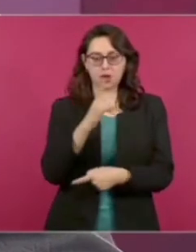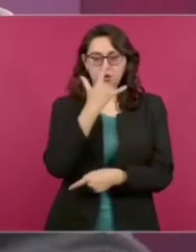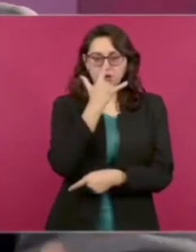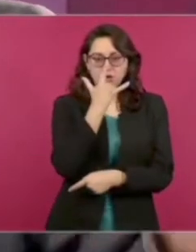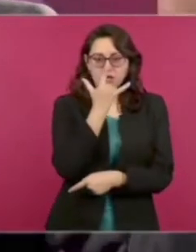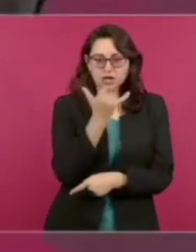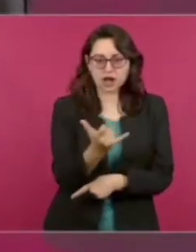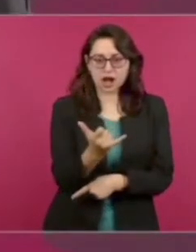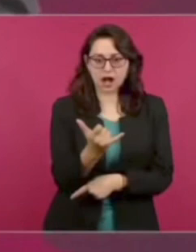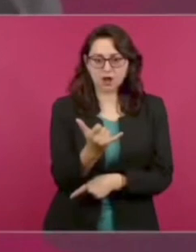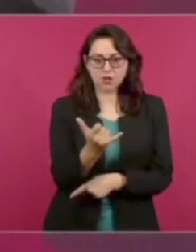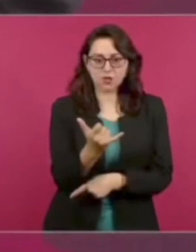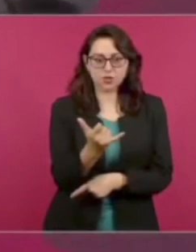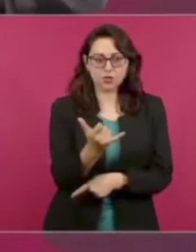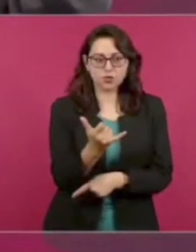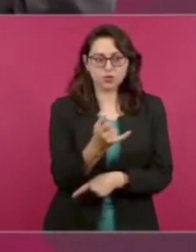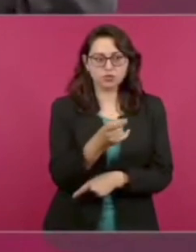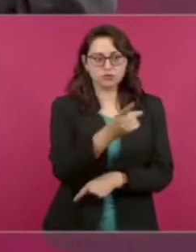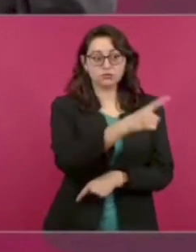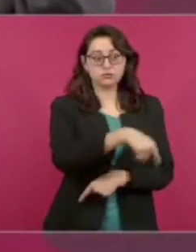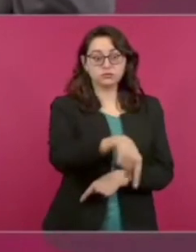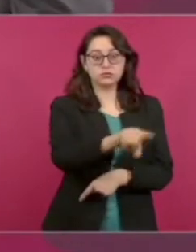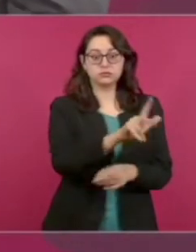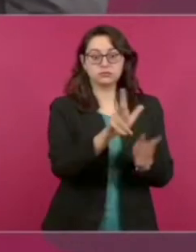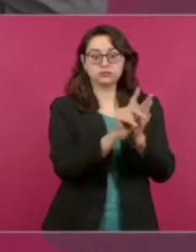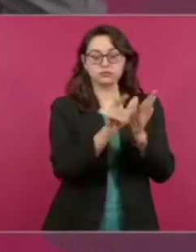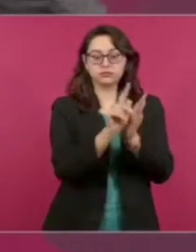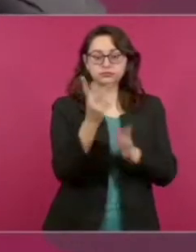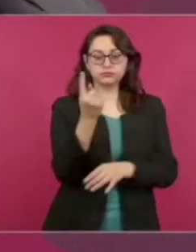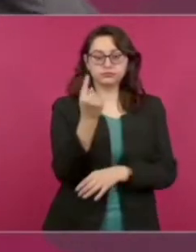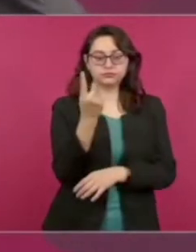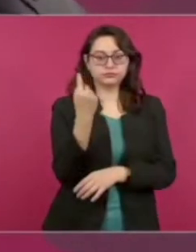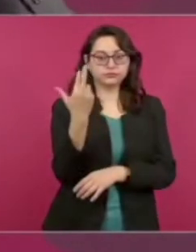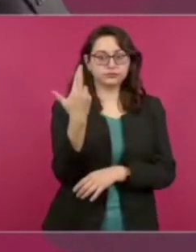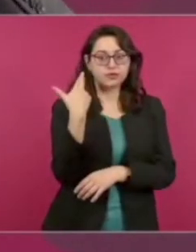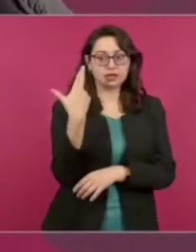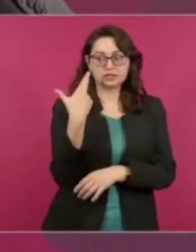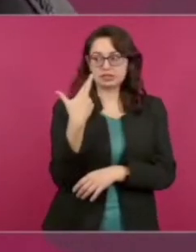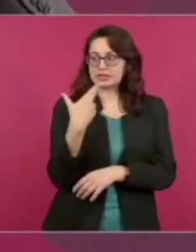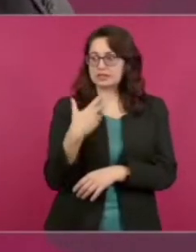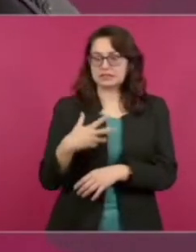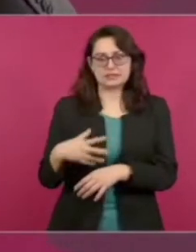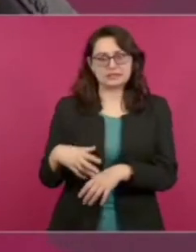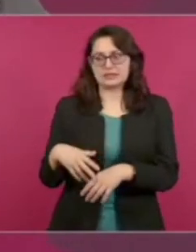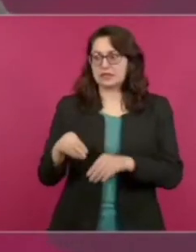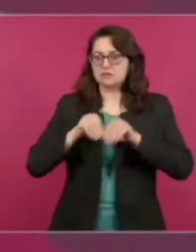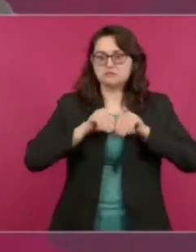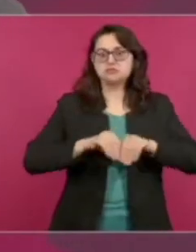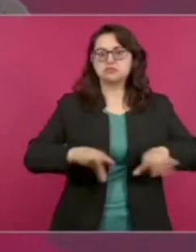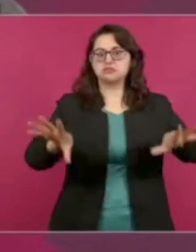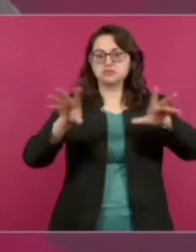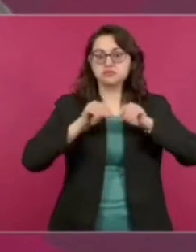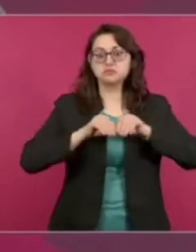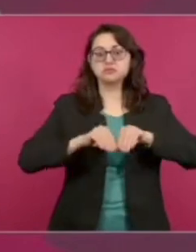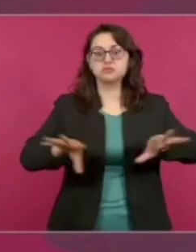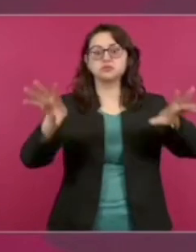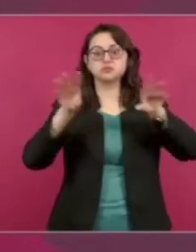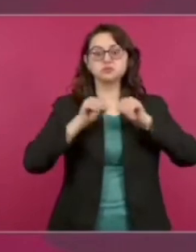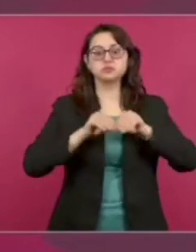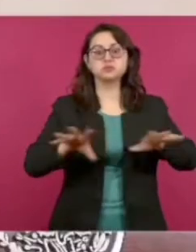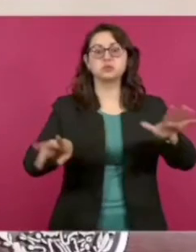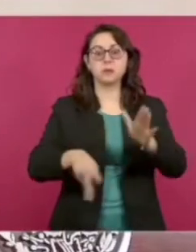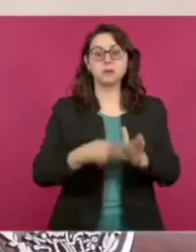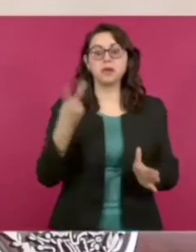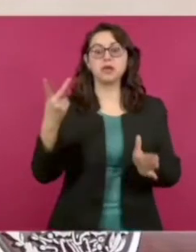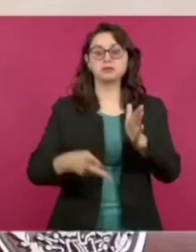Entonces sacaron un video en donde van entrando a frontera Comalapa